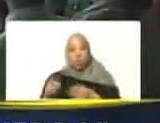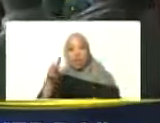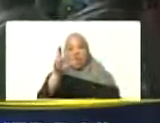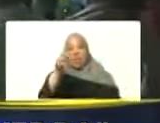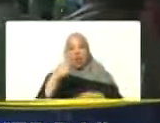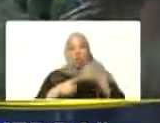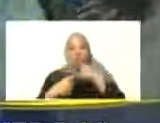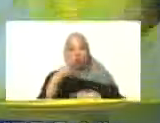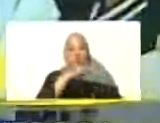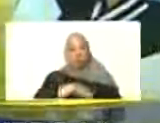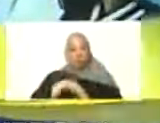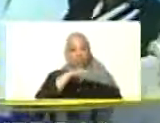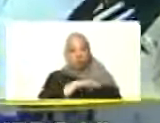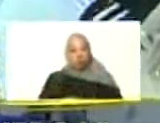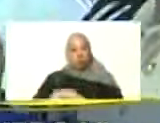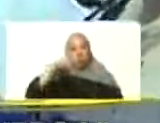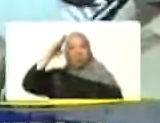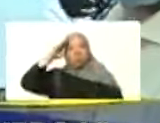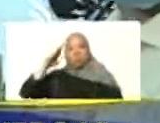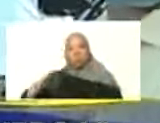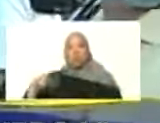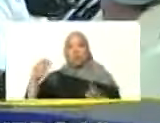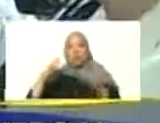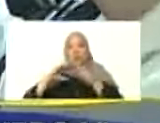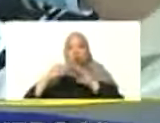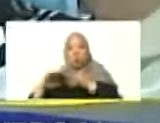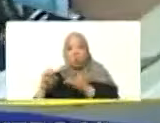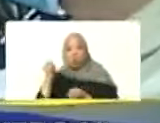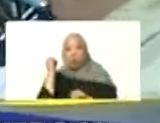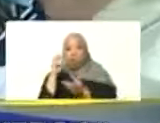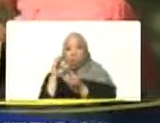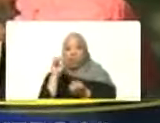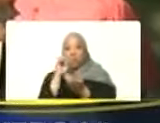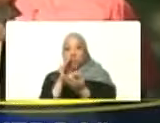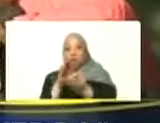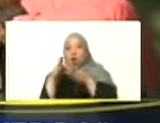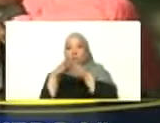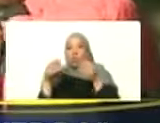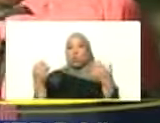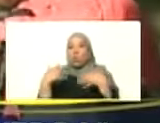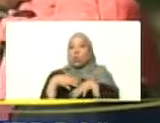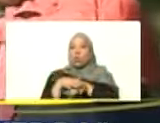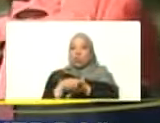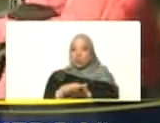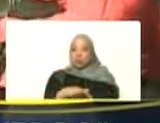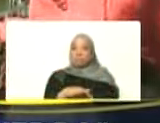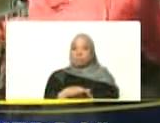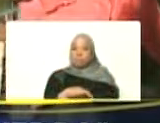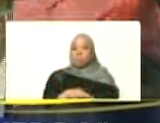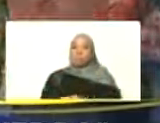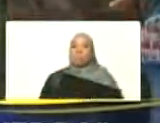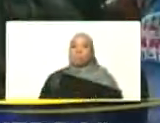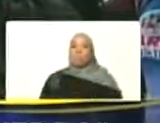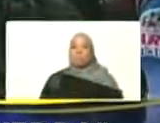la Fuerza Armada Nacional, el Consejo Comunal, aquí están todos los que integran la Bricomile, aquí también está Gisela,